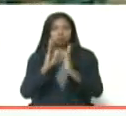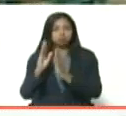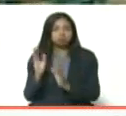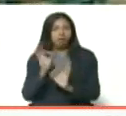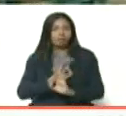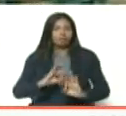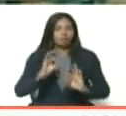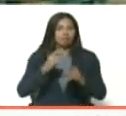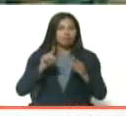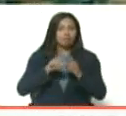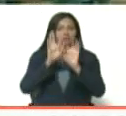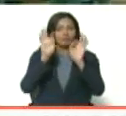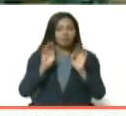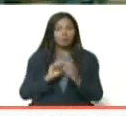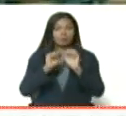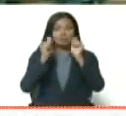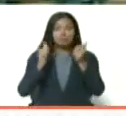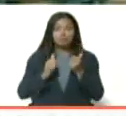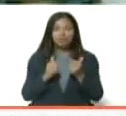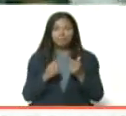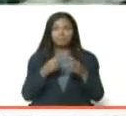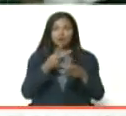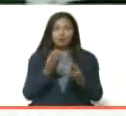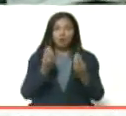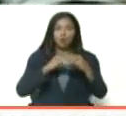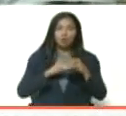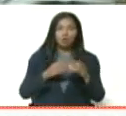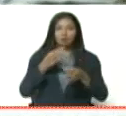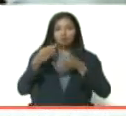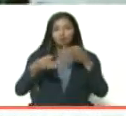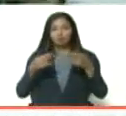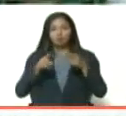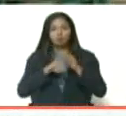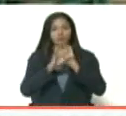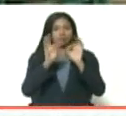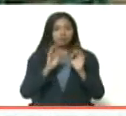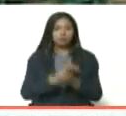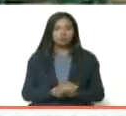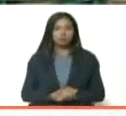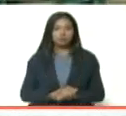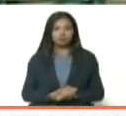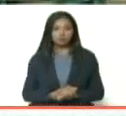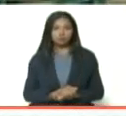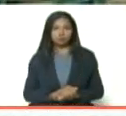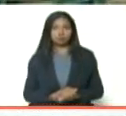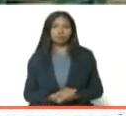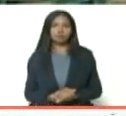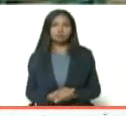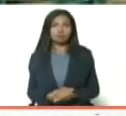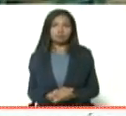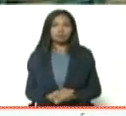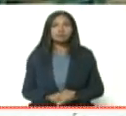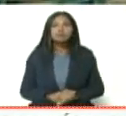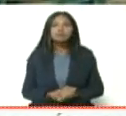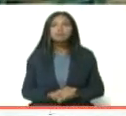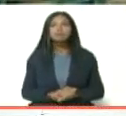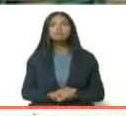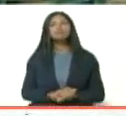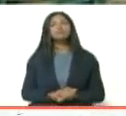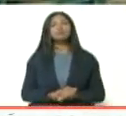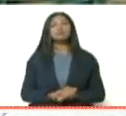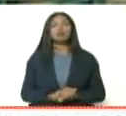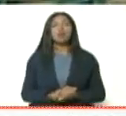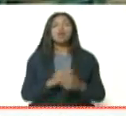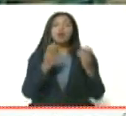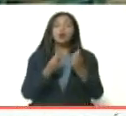imponer. No, es un sistema de precios acordados justos. Y ese sistema tiene que renovarse permanentemente. Mientras la economía